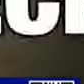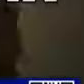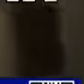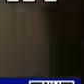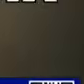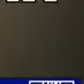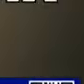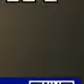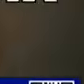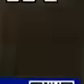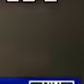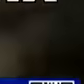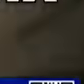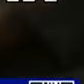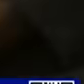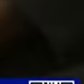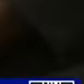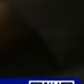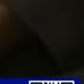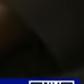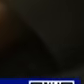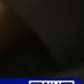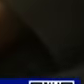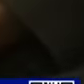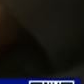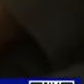Nos necesita.